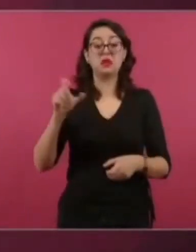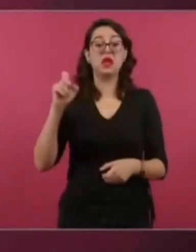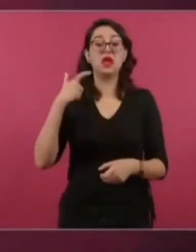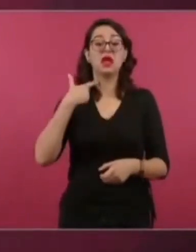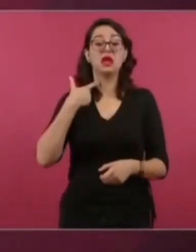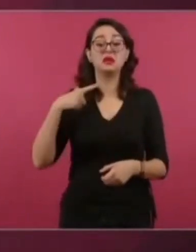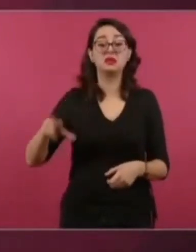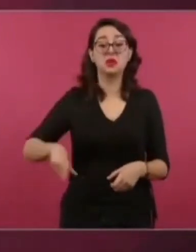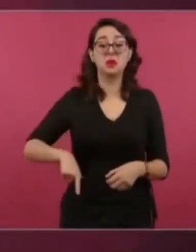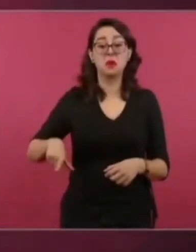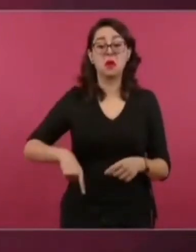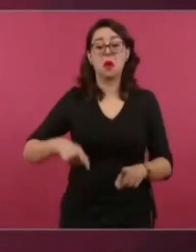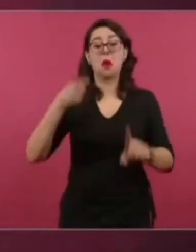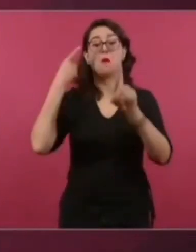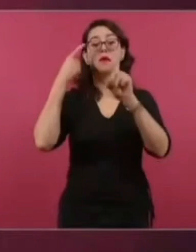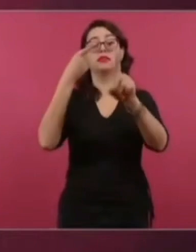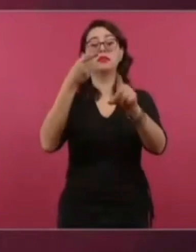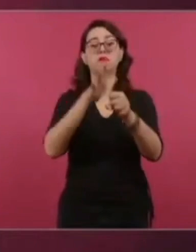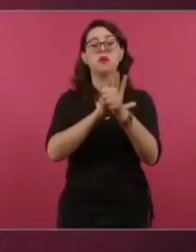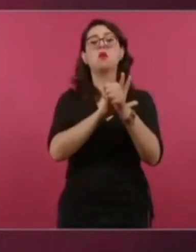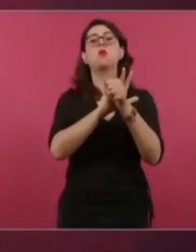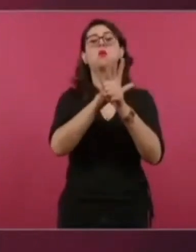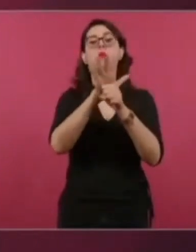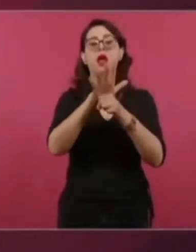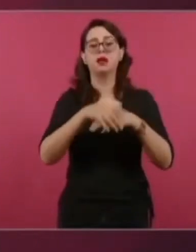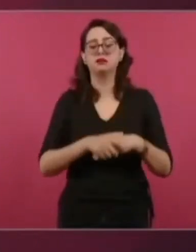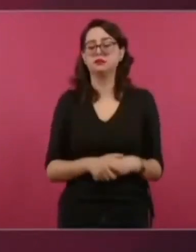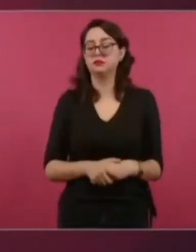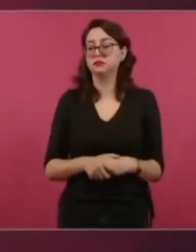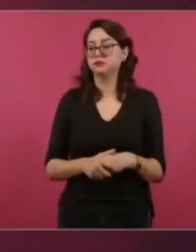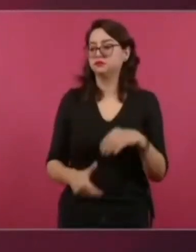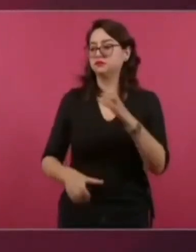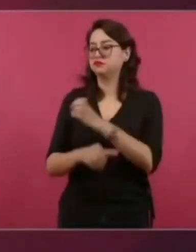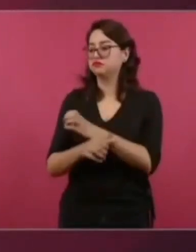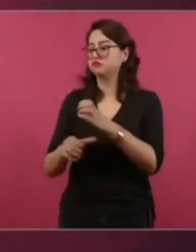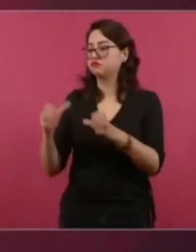entregar todos los bienes de la nación.